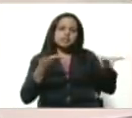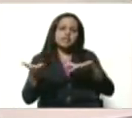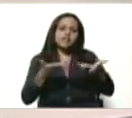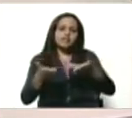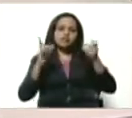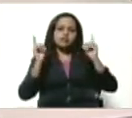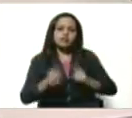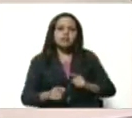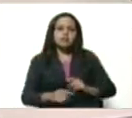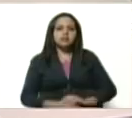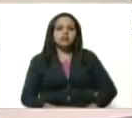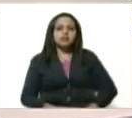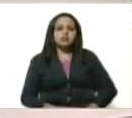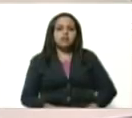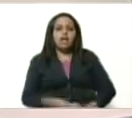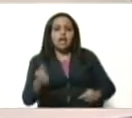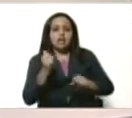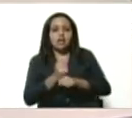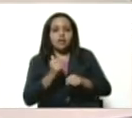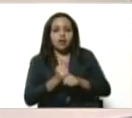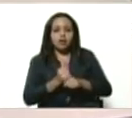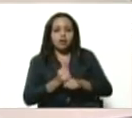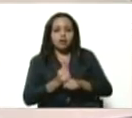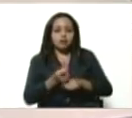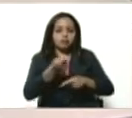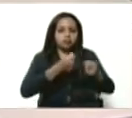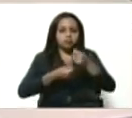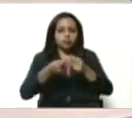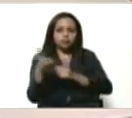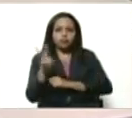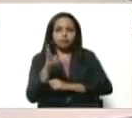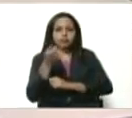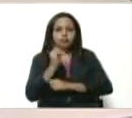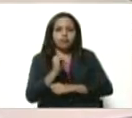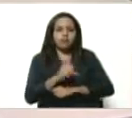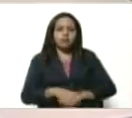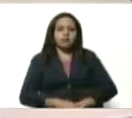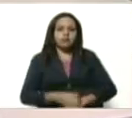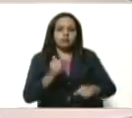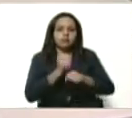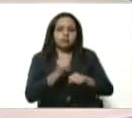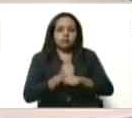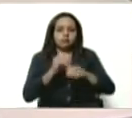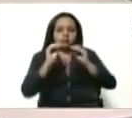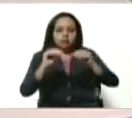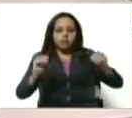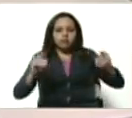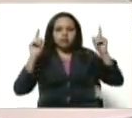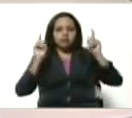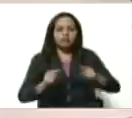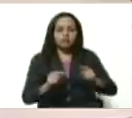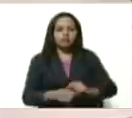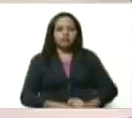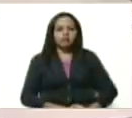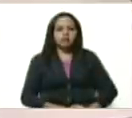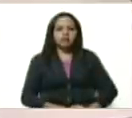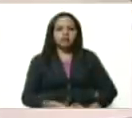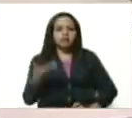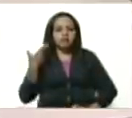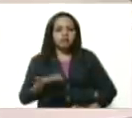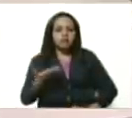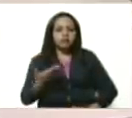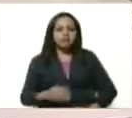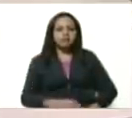como también el sector productivo y económico de nuestro país se pone entonces en marcha y un anuncio también de relevancia y de